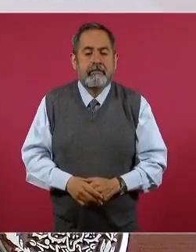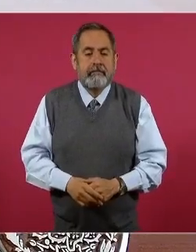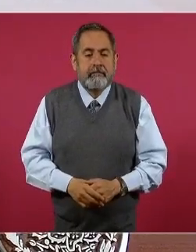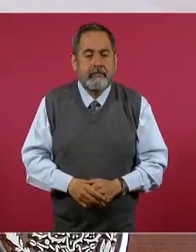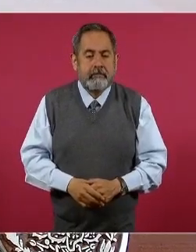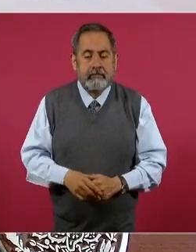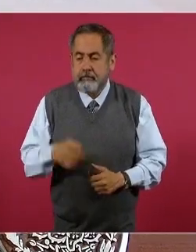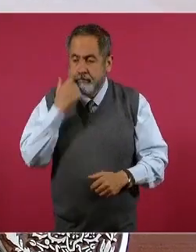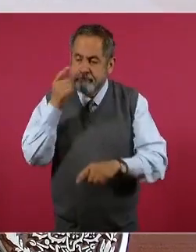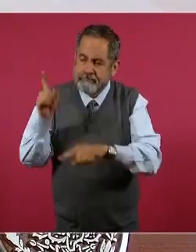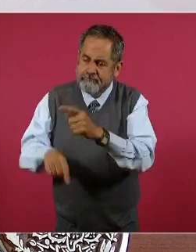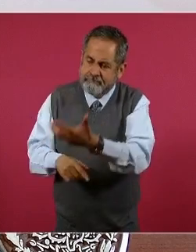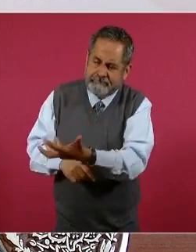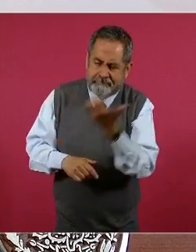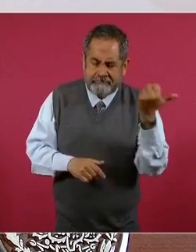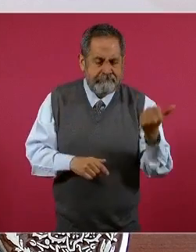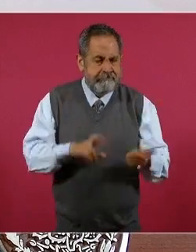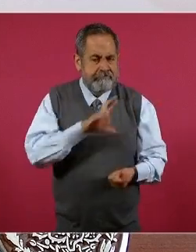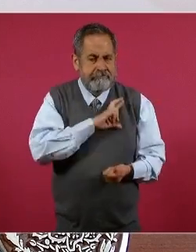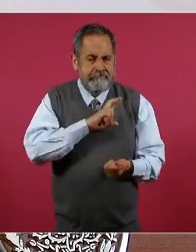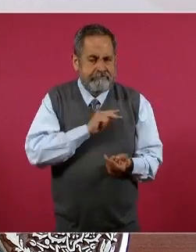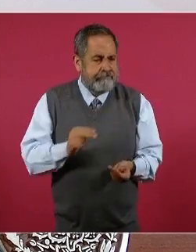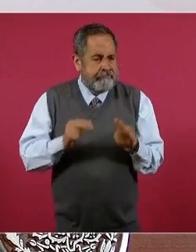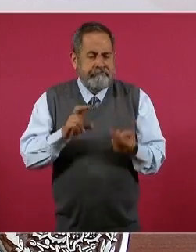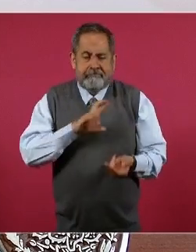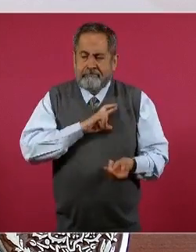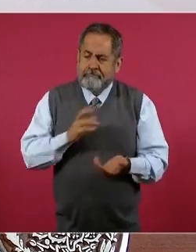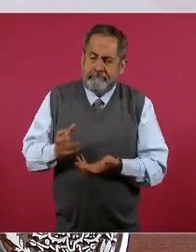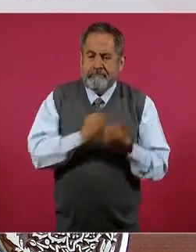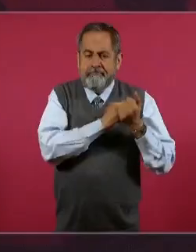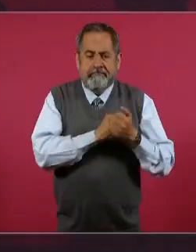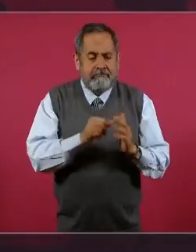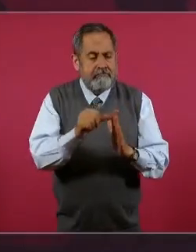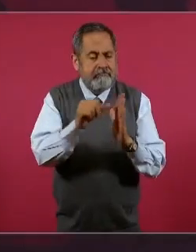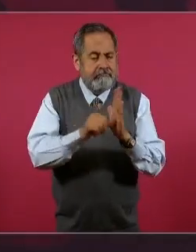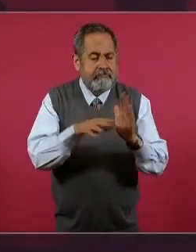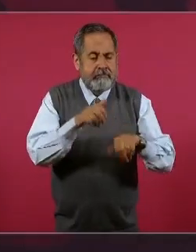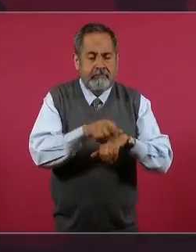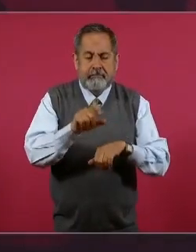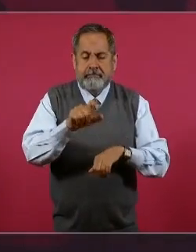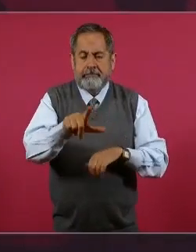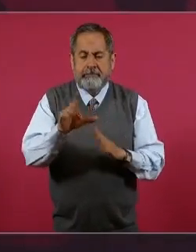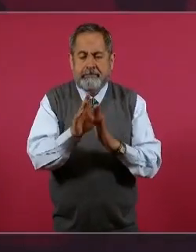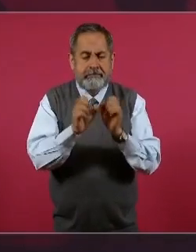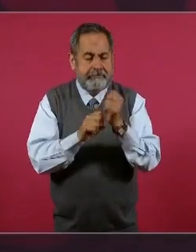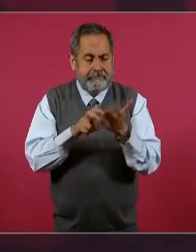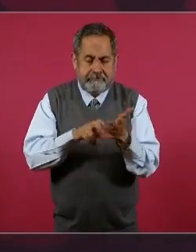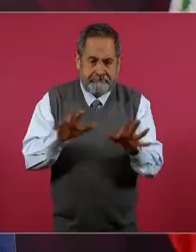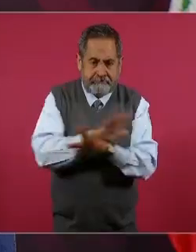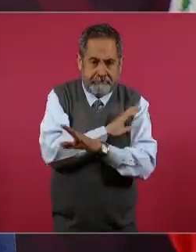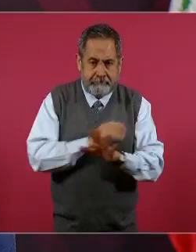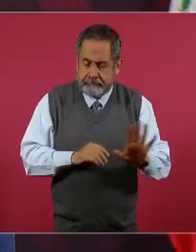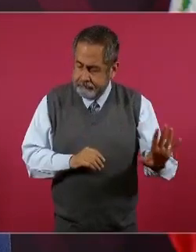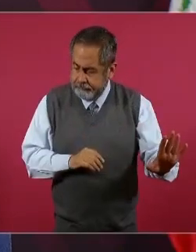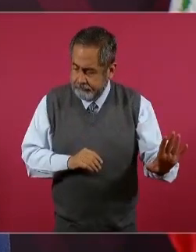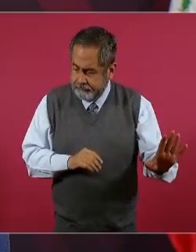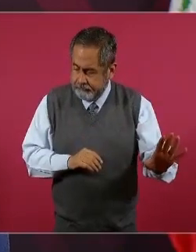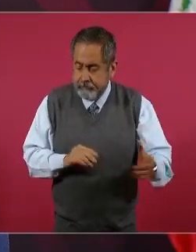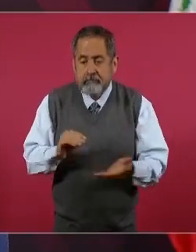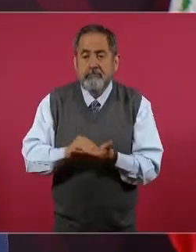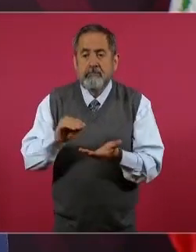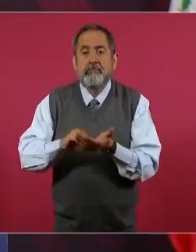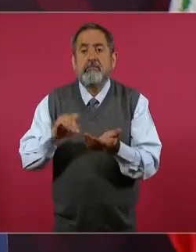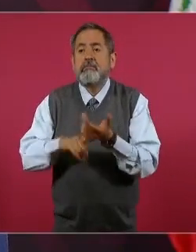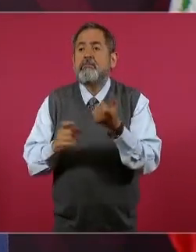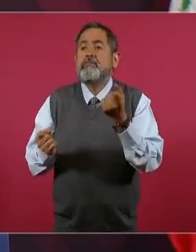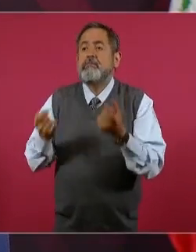con la privatización, con la reforma del artículo 27 de la Constitución, pero todavía en muchos